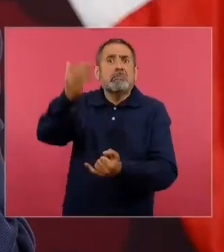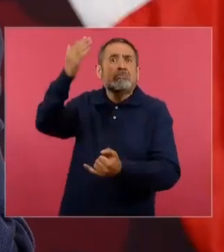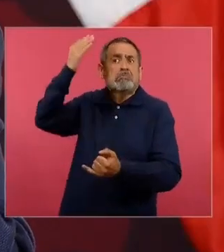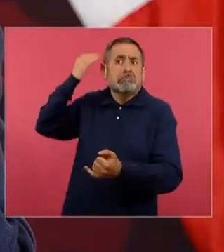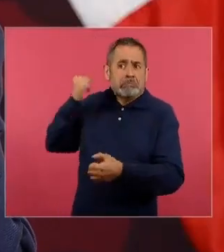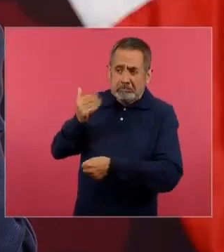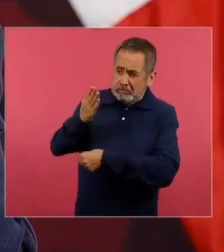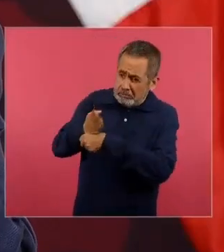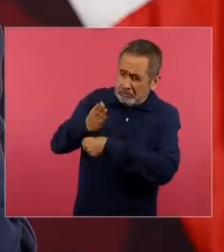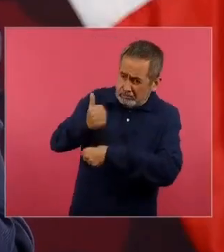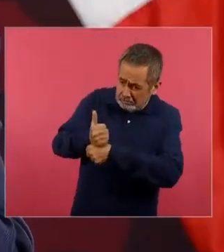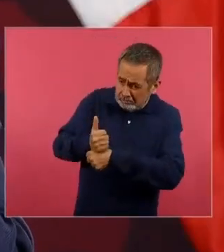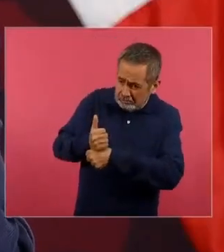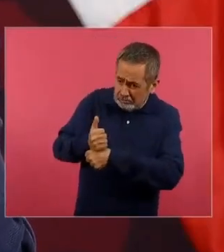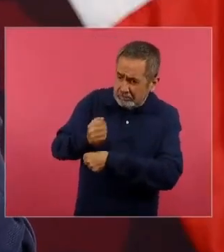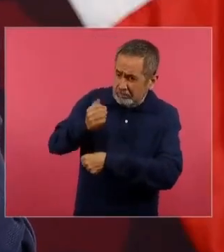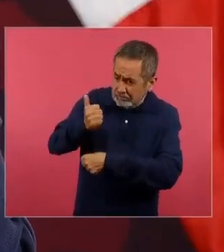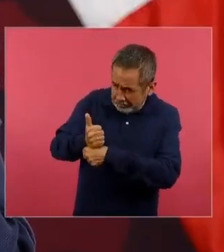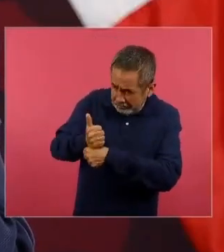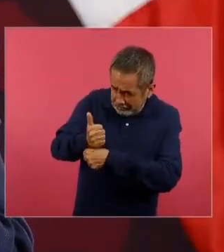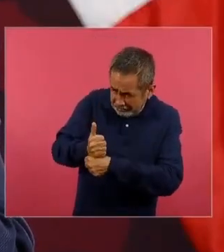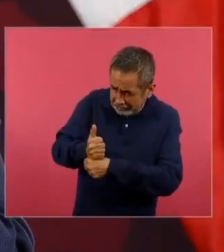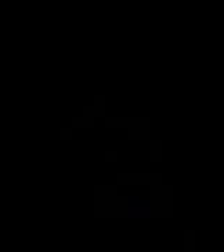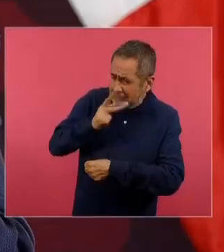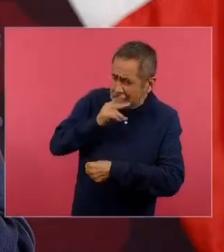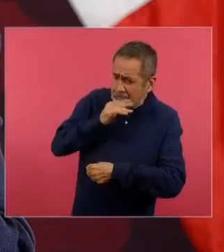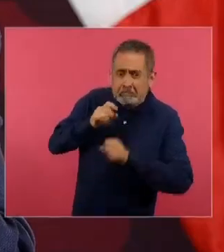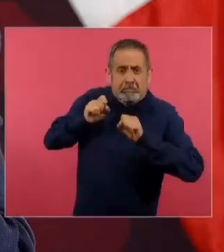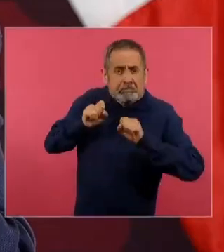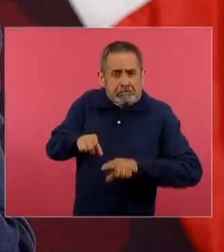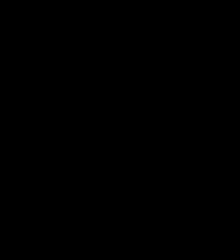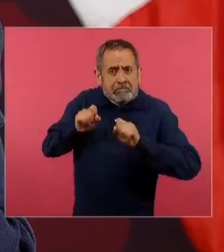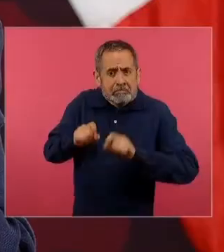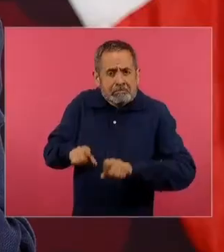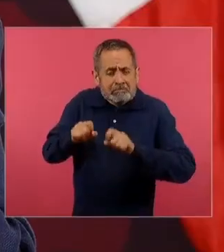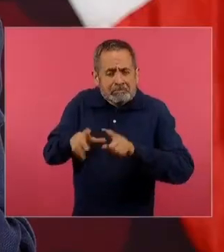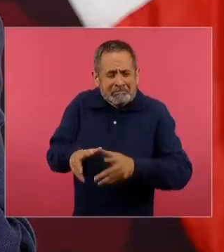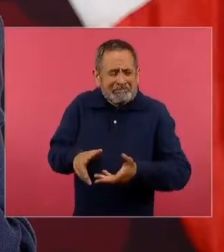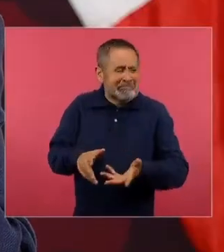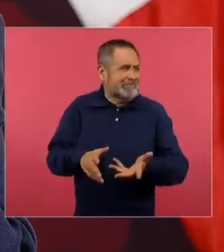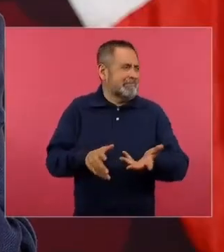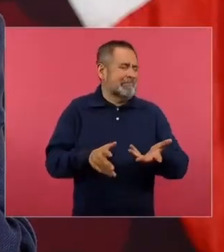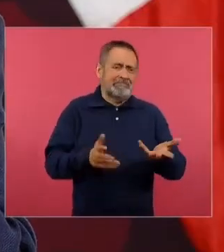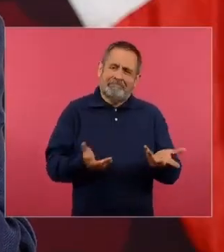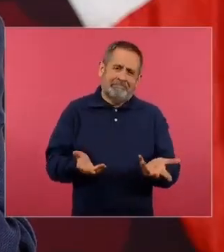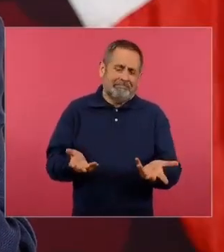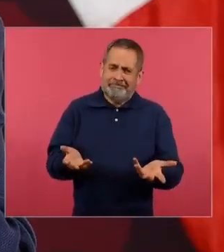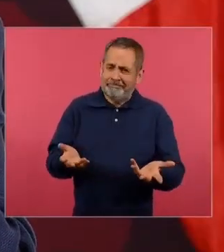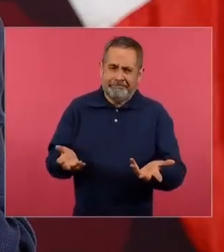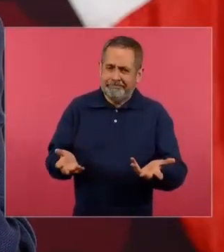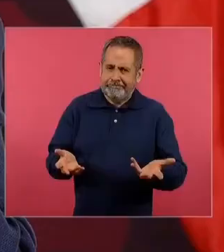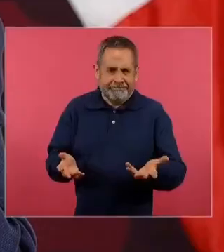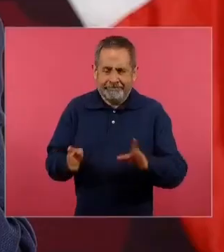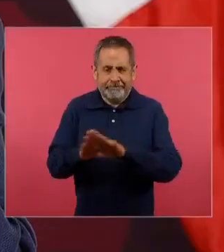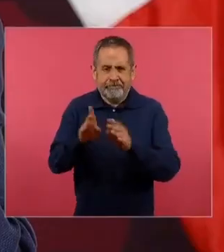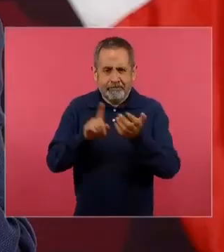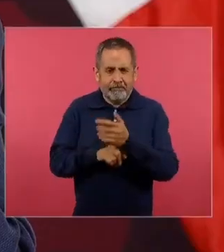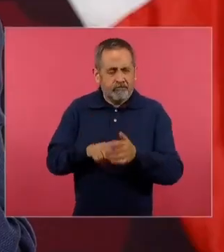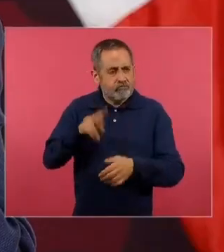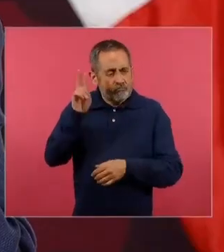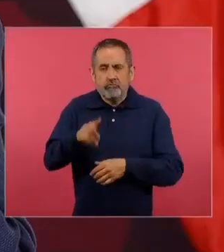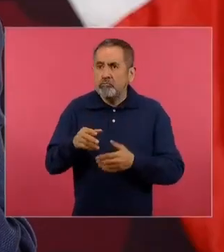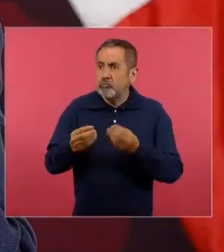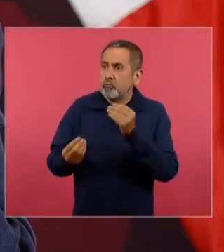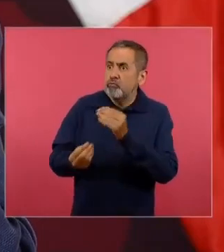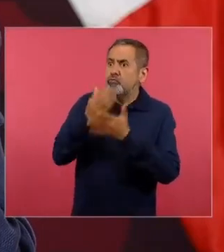nuestros abuelos, de nuestros padres, nuestra escuela. O sea, de repente nos damos cuenta de que frente a esta